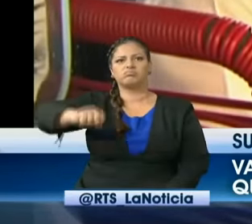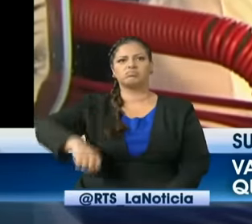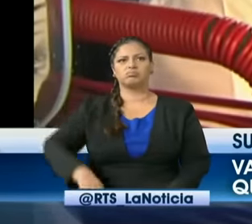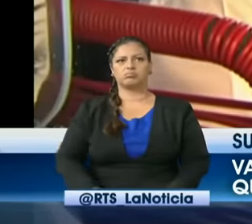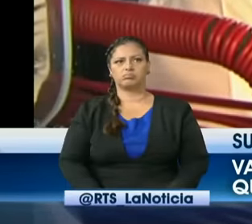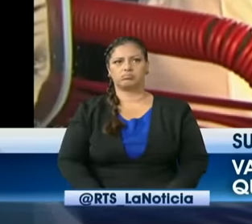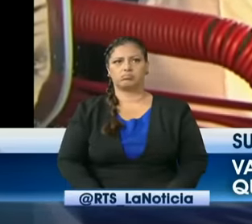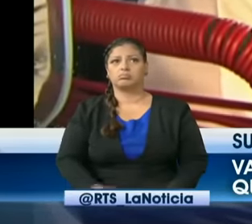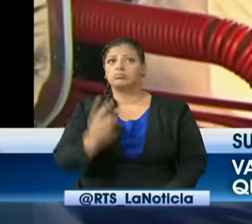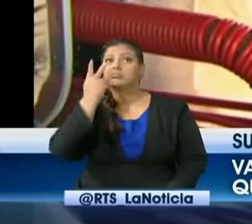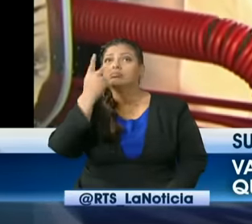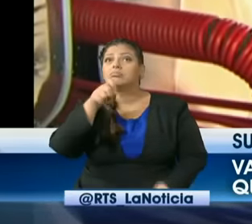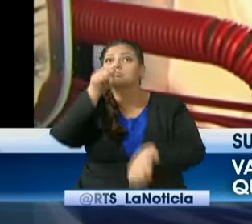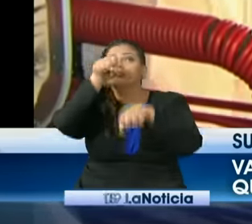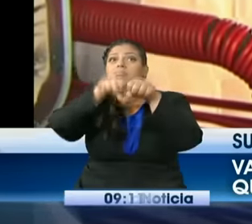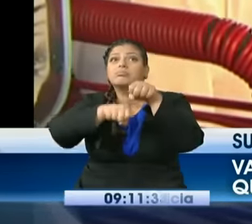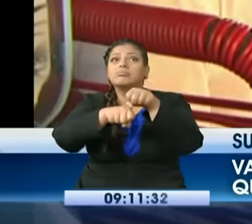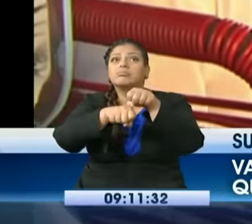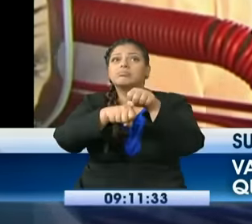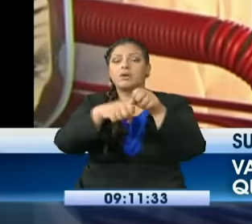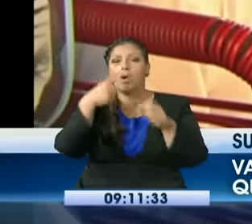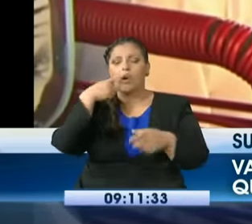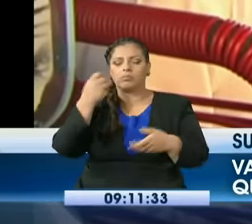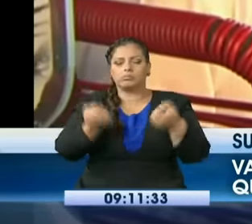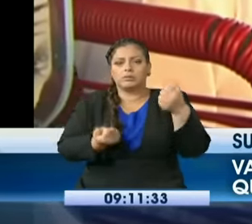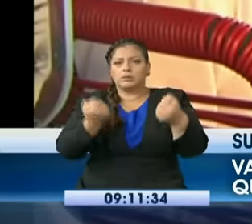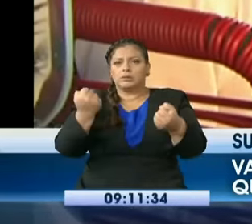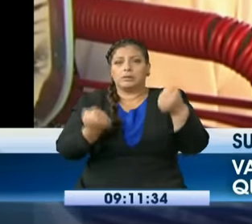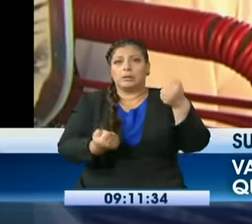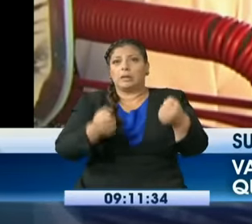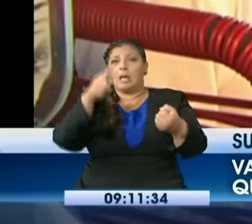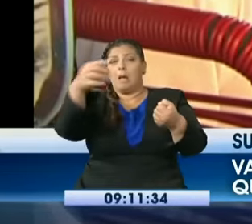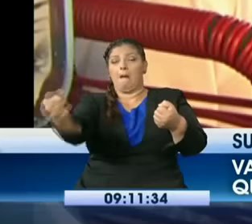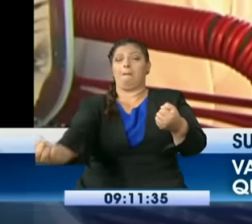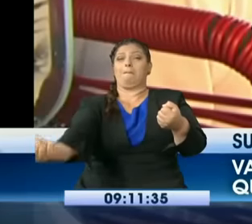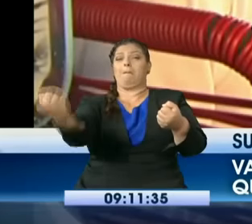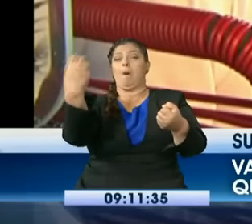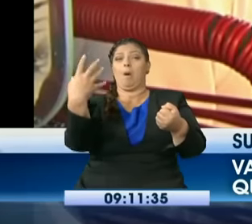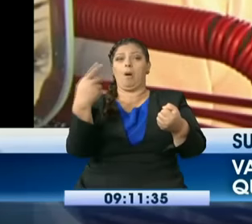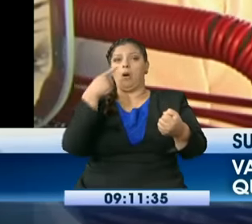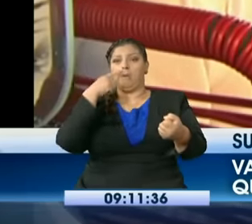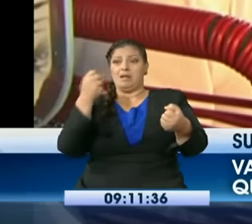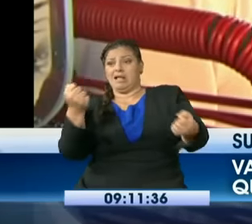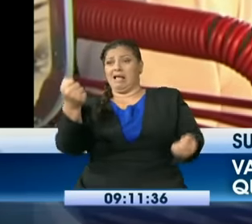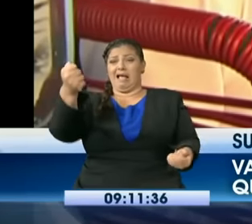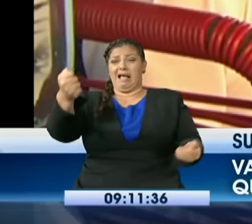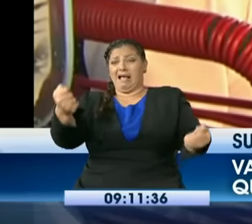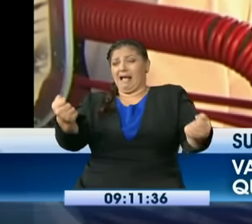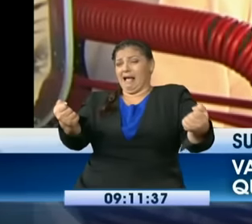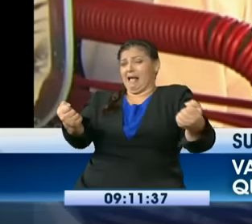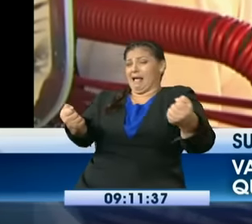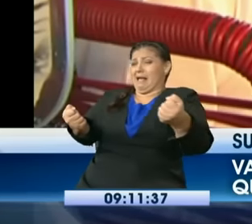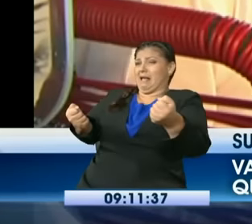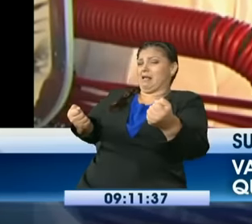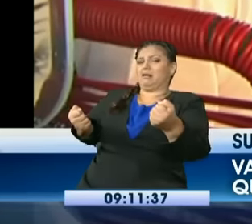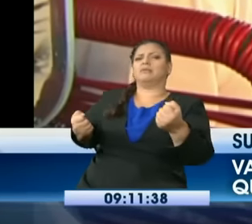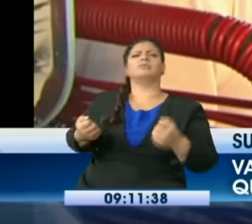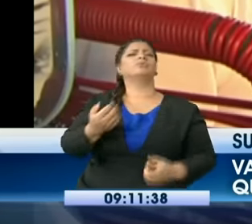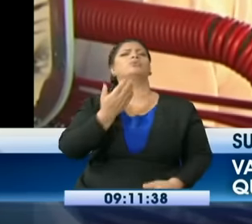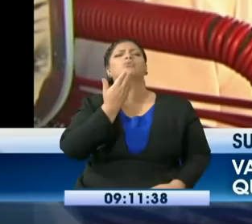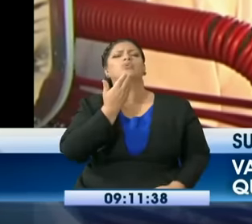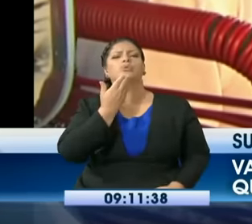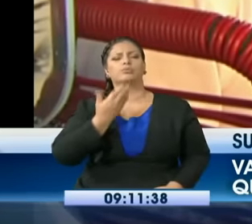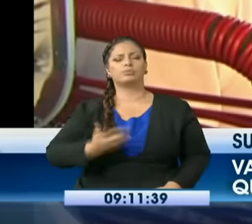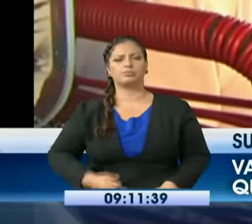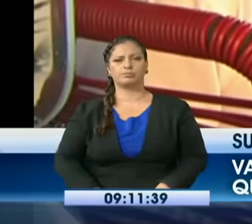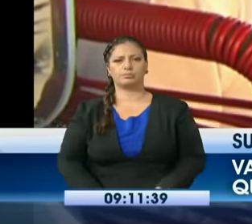por donde ingresó la piedra. El conductor del bus nos manifestó la maniobra que debió realizar para evitar que el objeto impacte en